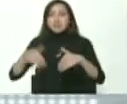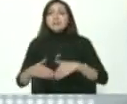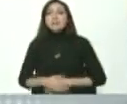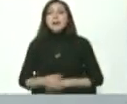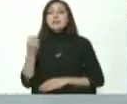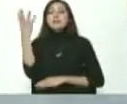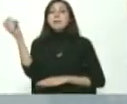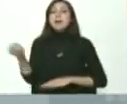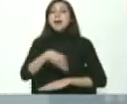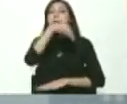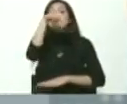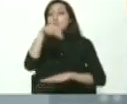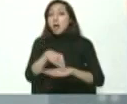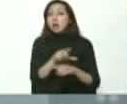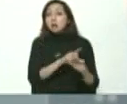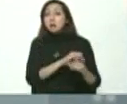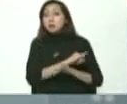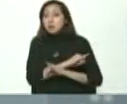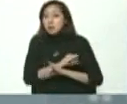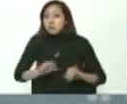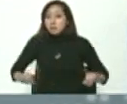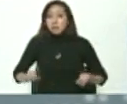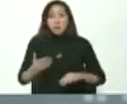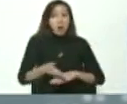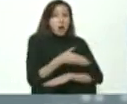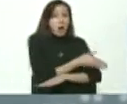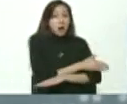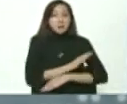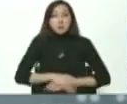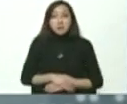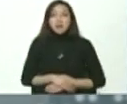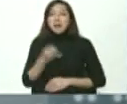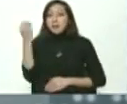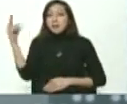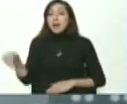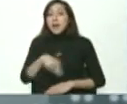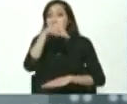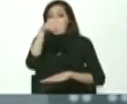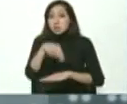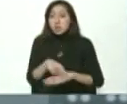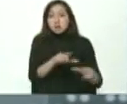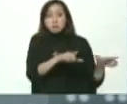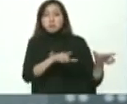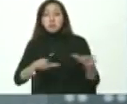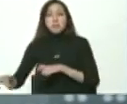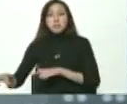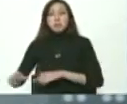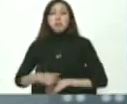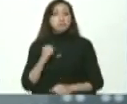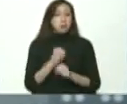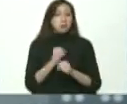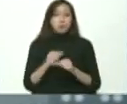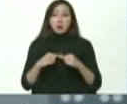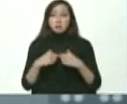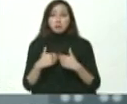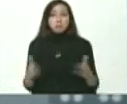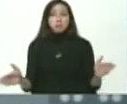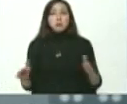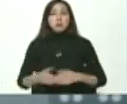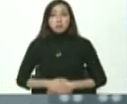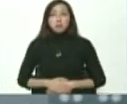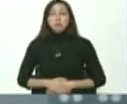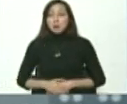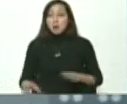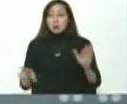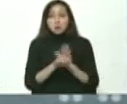Nacional hace unos meses. La Asamblea Nacional se instaló, está trabajando, es el poder